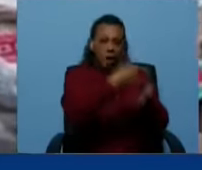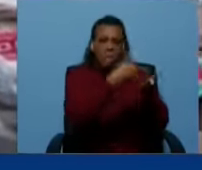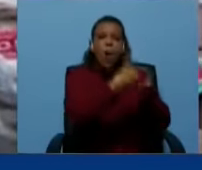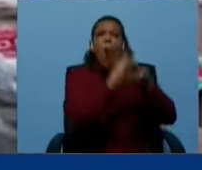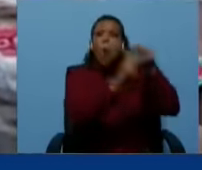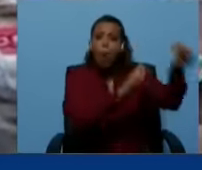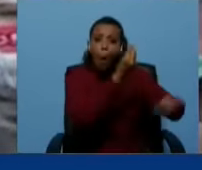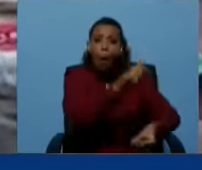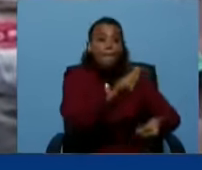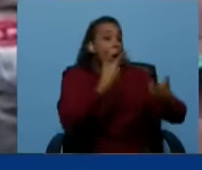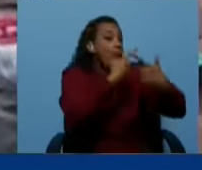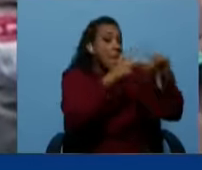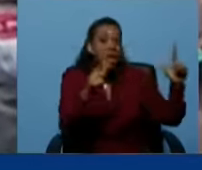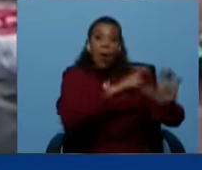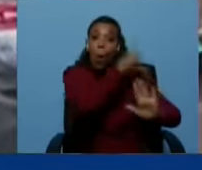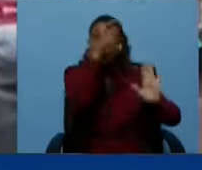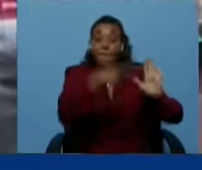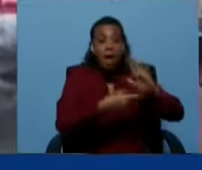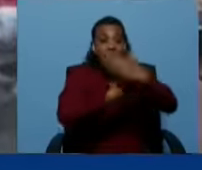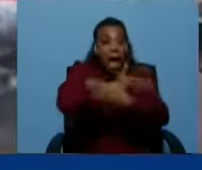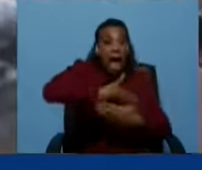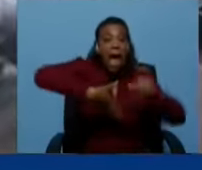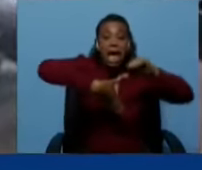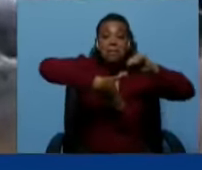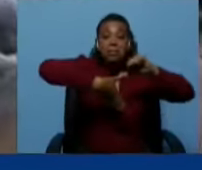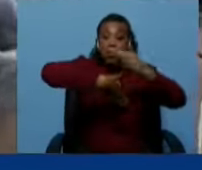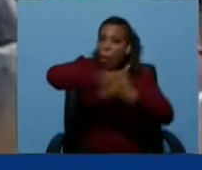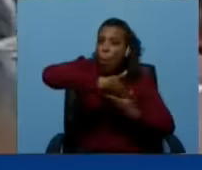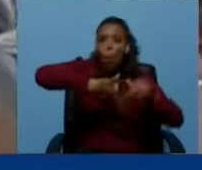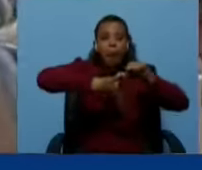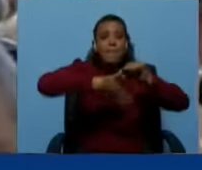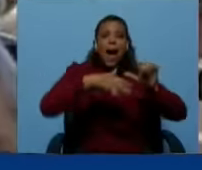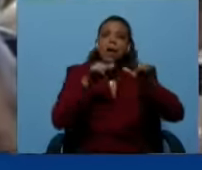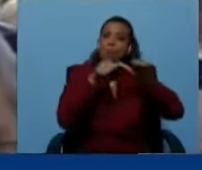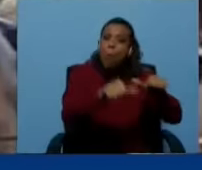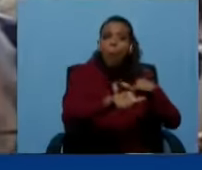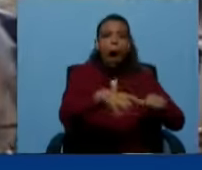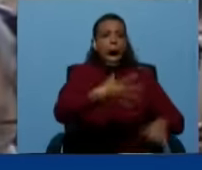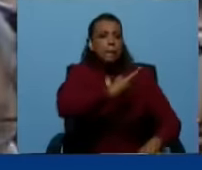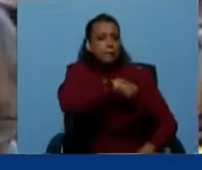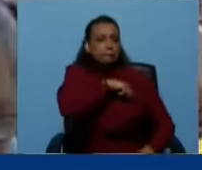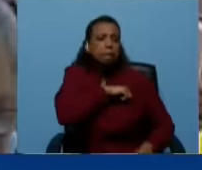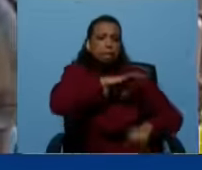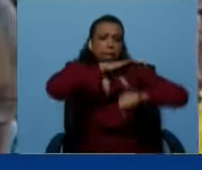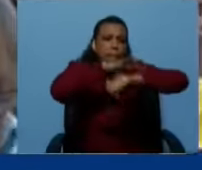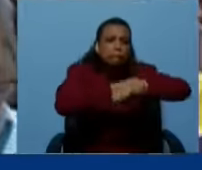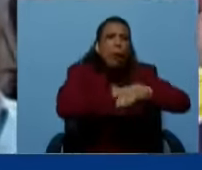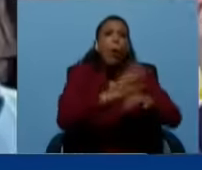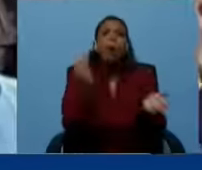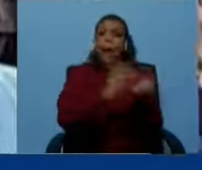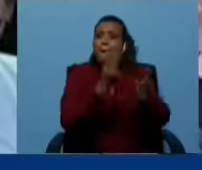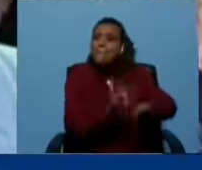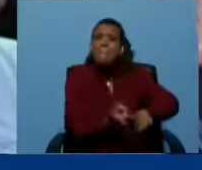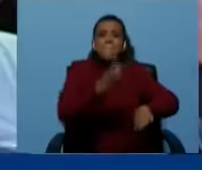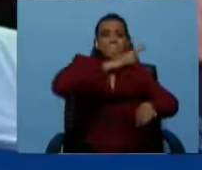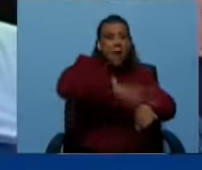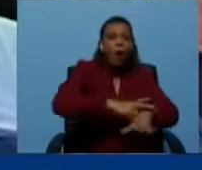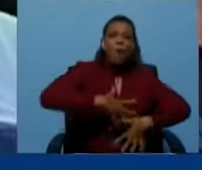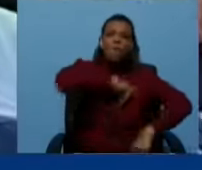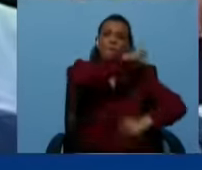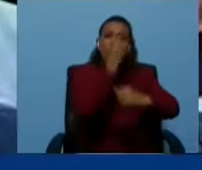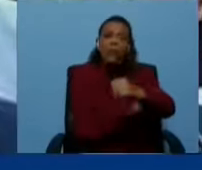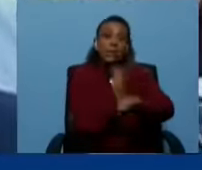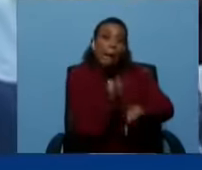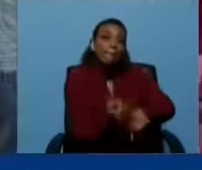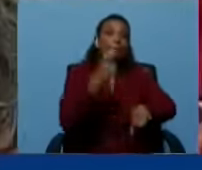de que si no liberábamos todo el continente, estaríamos amenazados de una reconquista peor del colonialismo